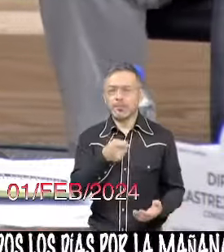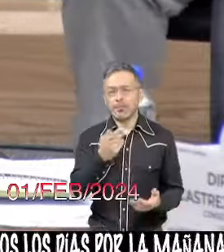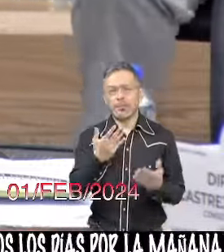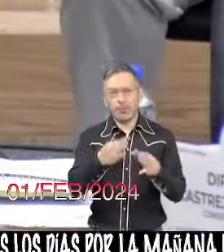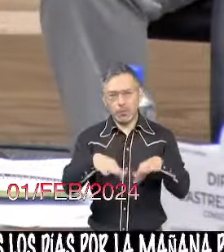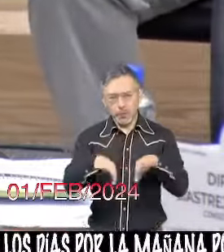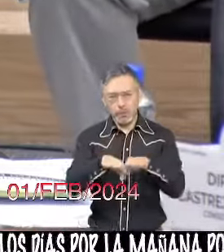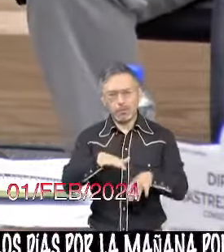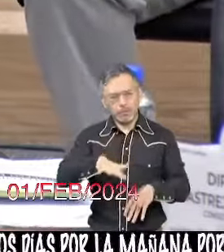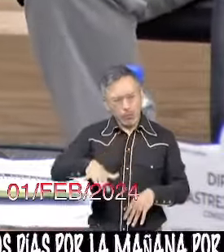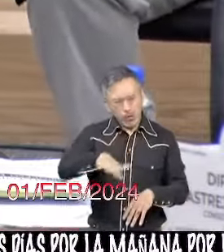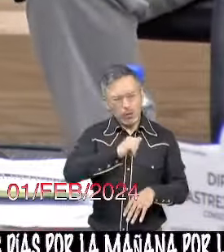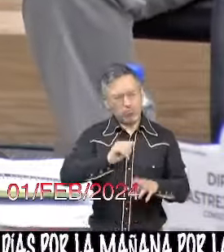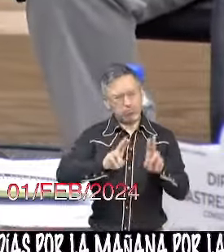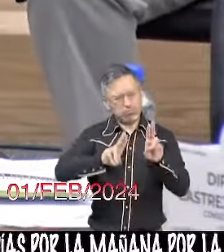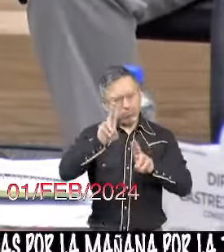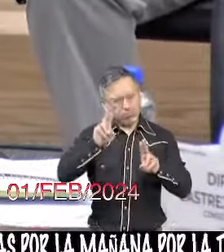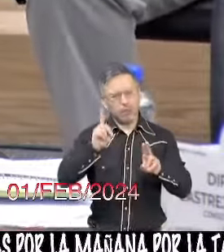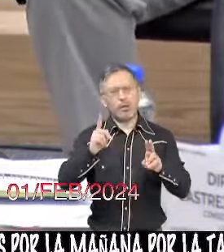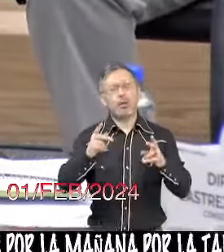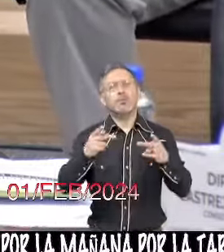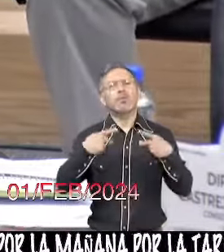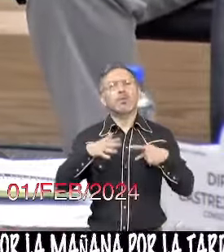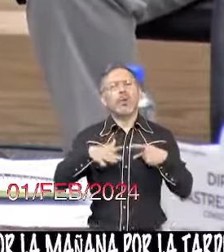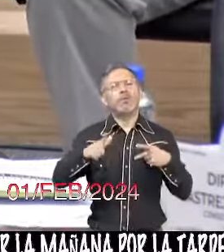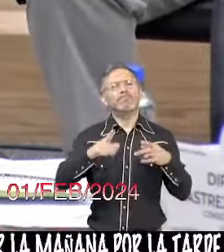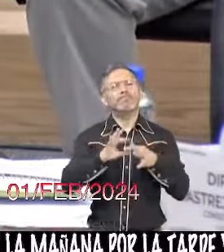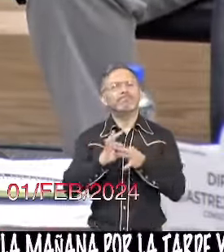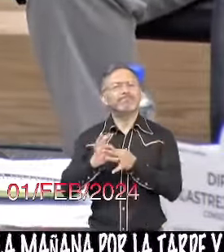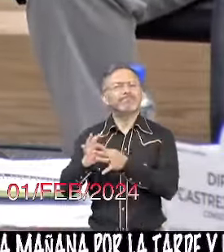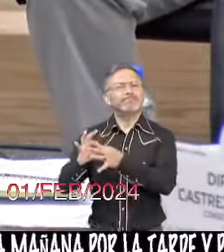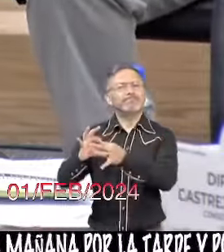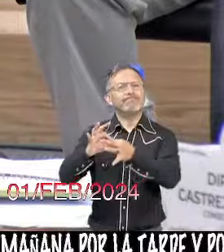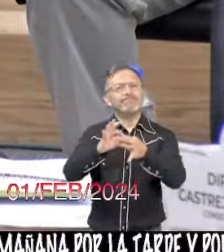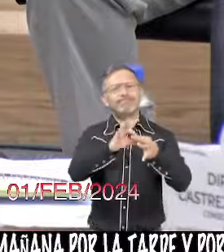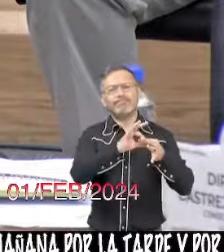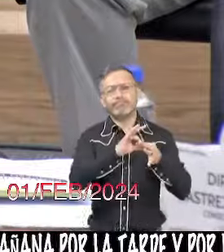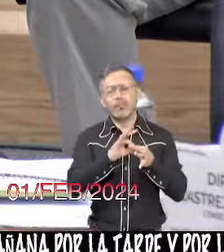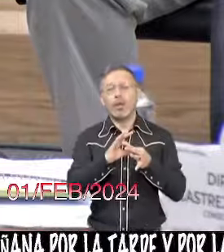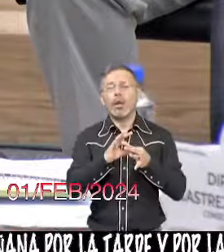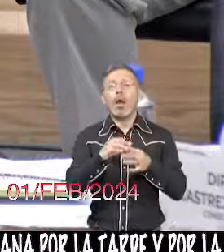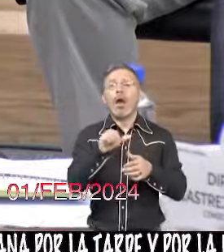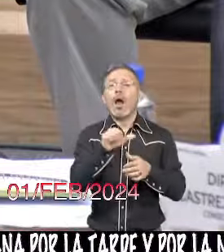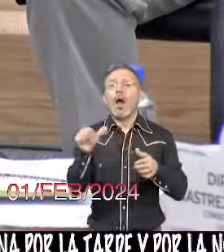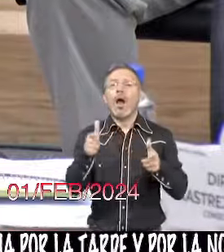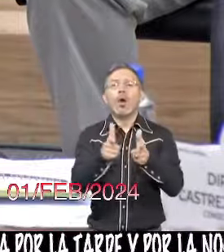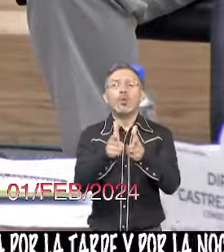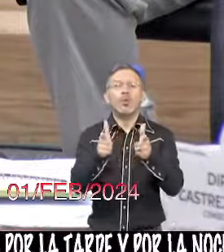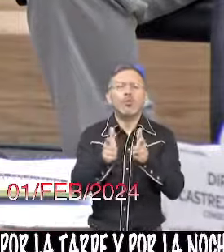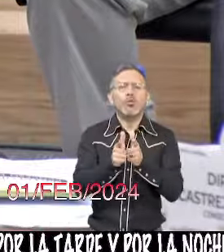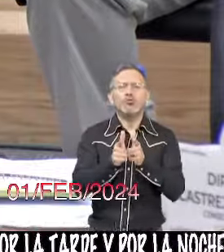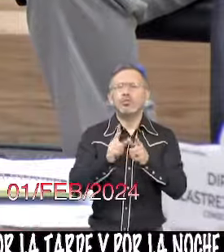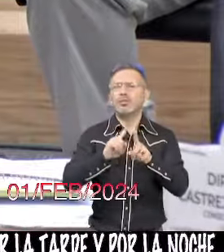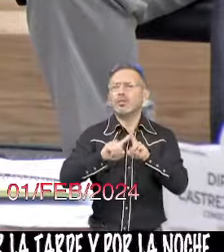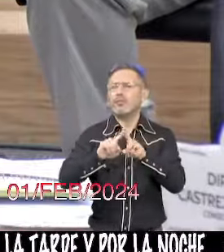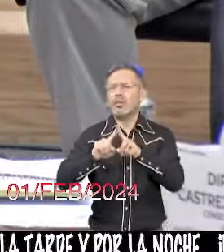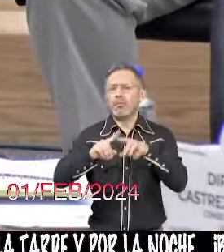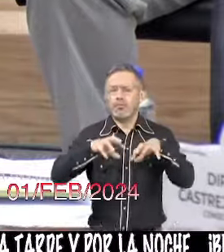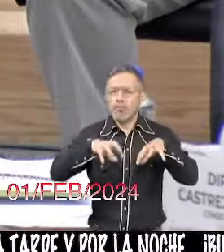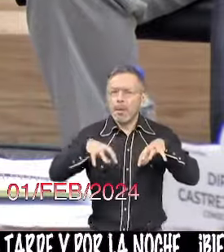social, armonizando los intereses de todos los sectores productivos,